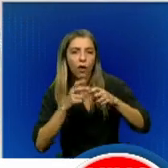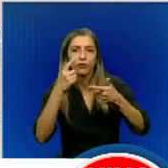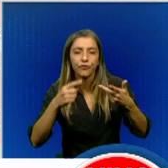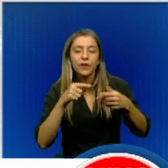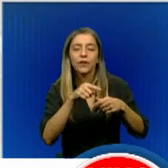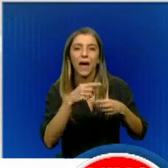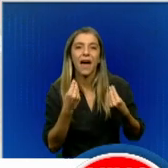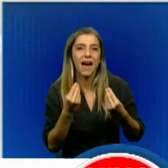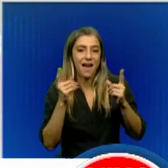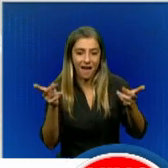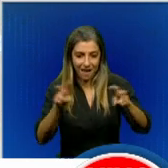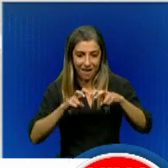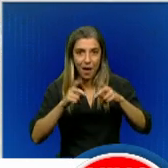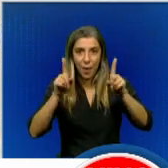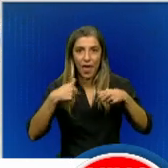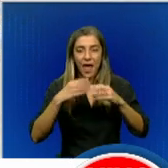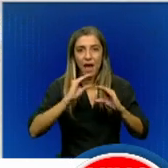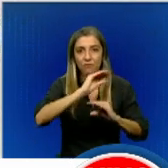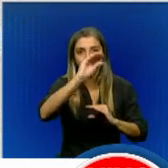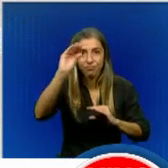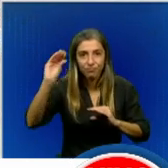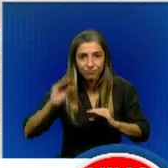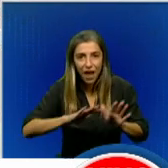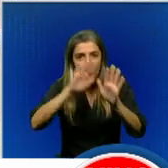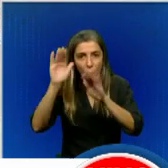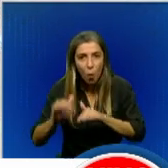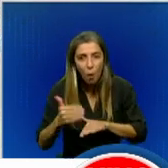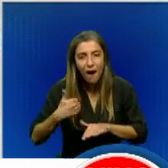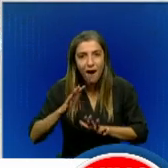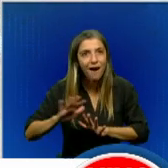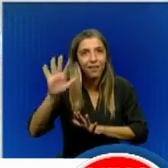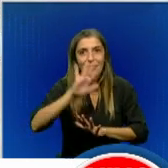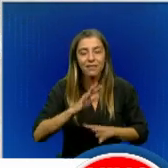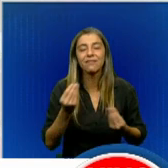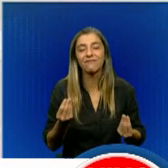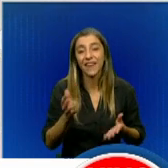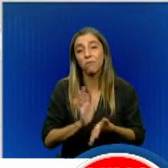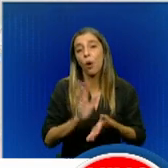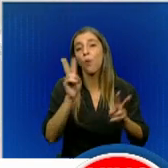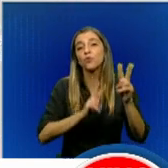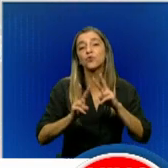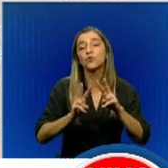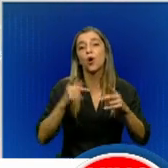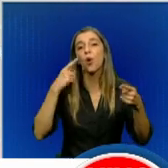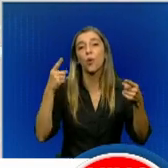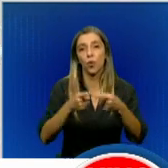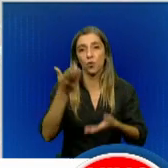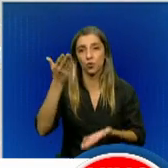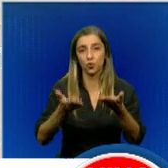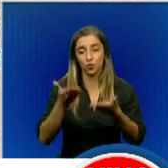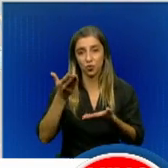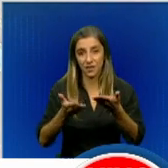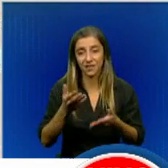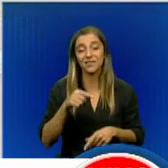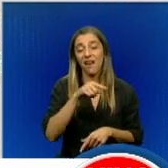distribuir los esfuerzos fiscales de nuestra sociedad de una manera más justa que tiene que ver con dotar de